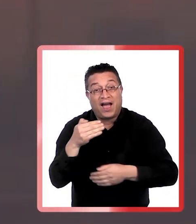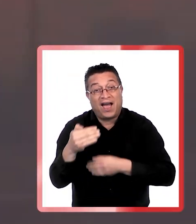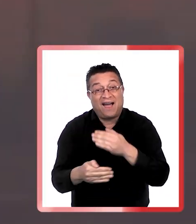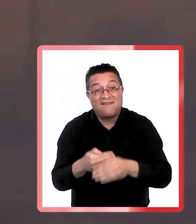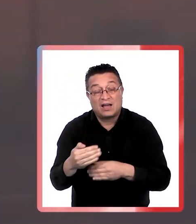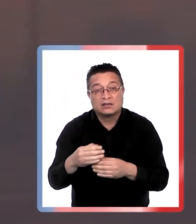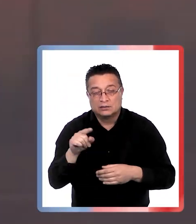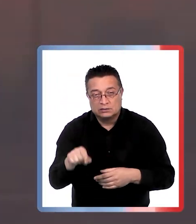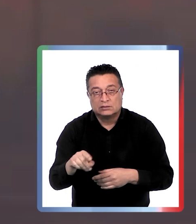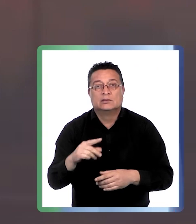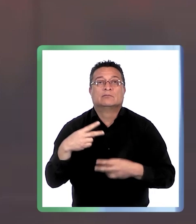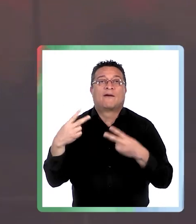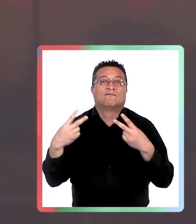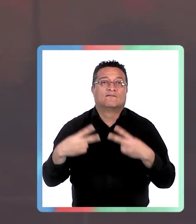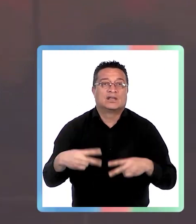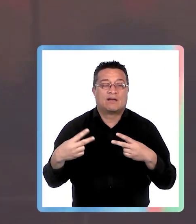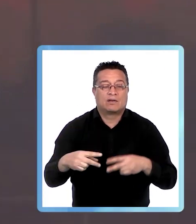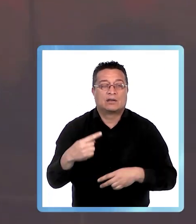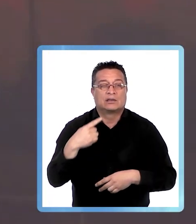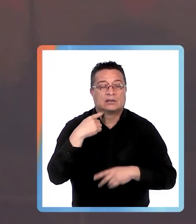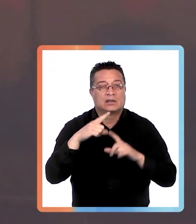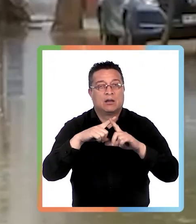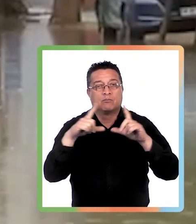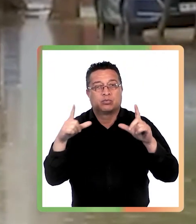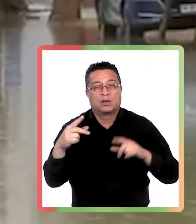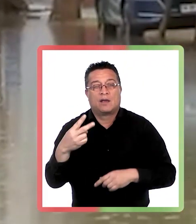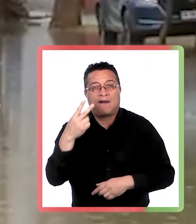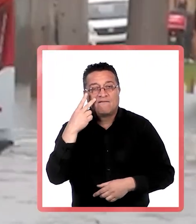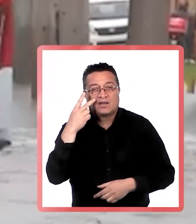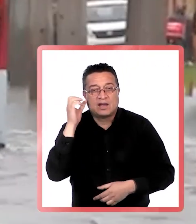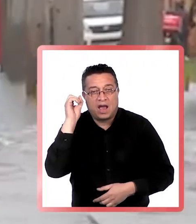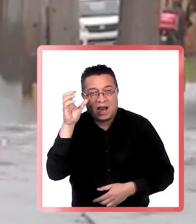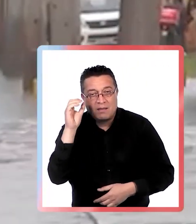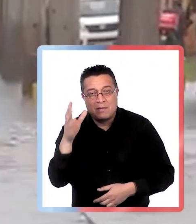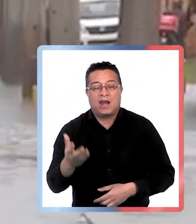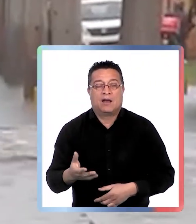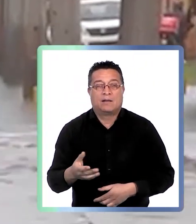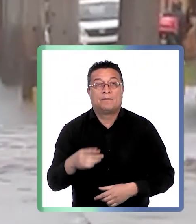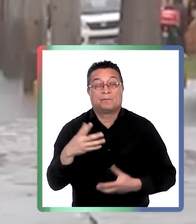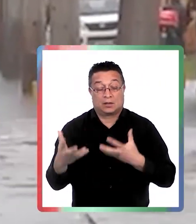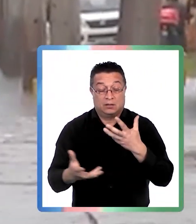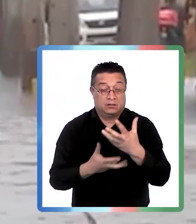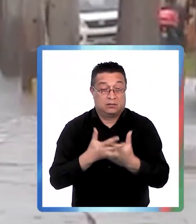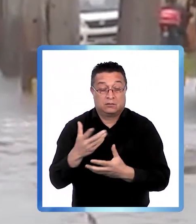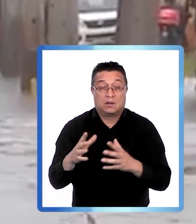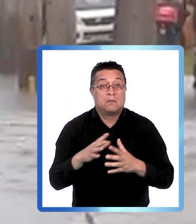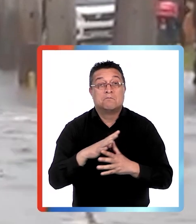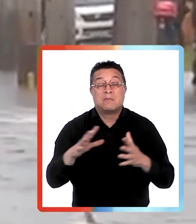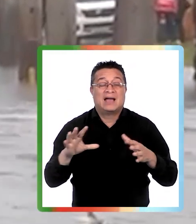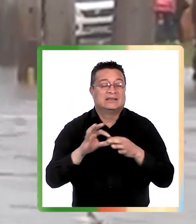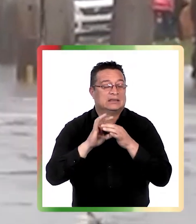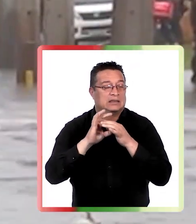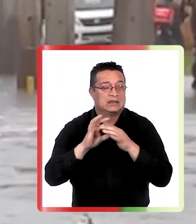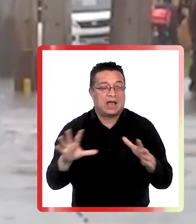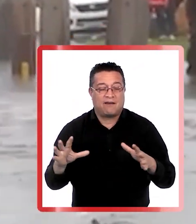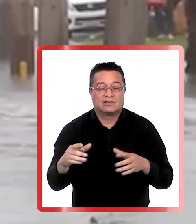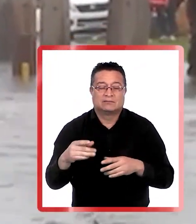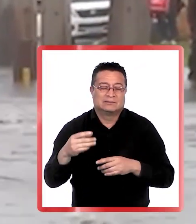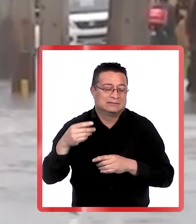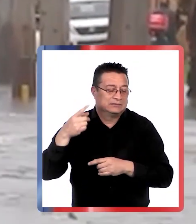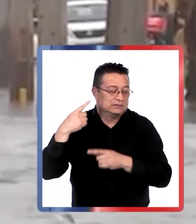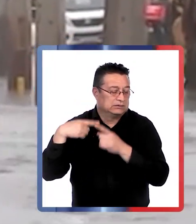este avance se provocó la situación de Viña del Mar, Quilpué y Villa Alemana, que es el incendio más grave que hemos